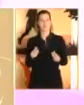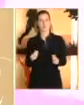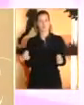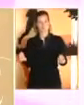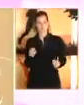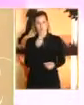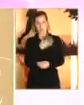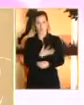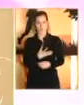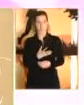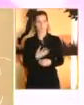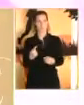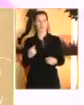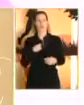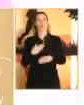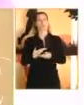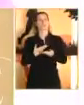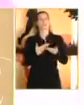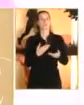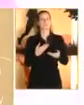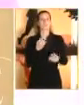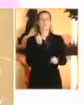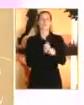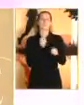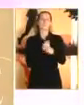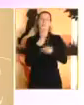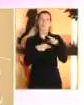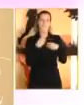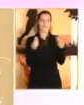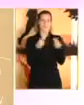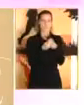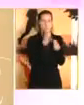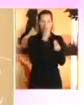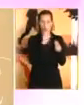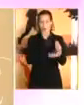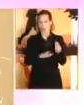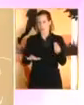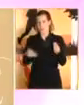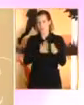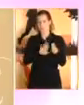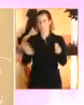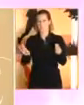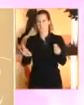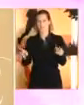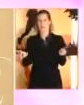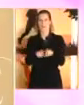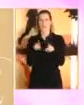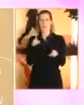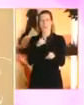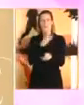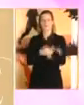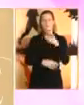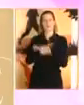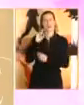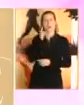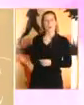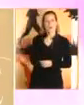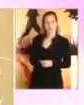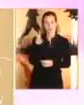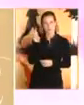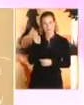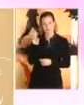yo fundamentalmente trabajo con las familias, porque al final los niños, niños son. Da igual que tenga una discapacidad auditiva, que sea moreno, que